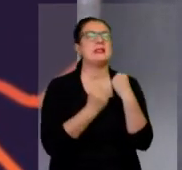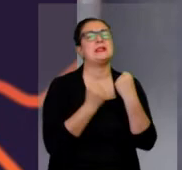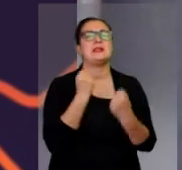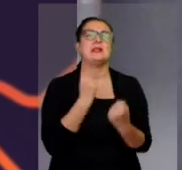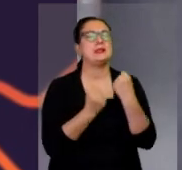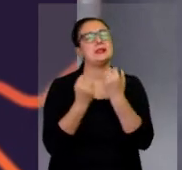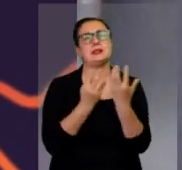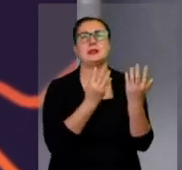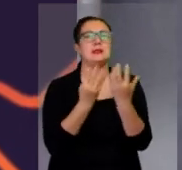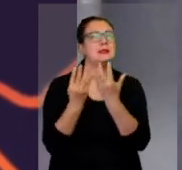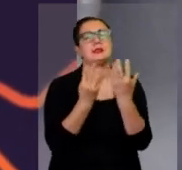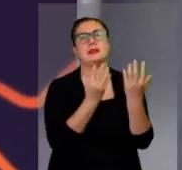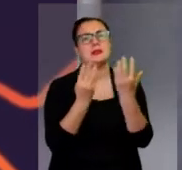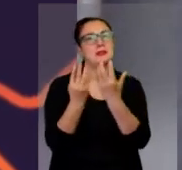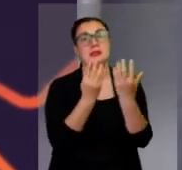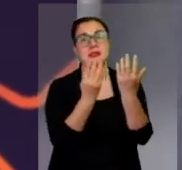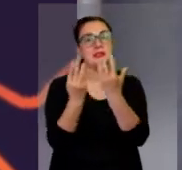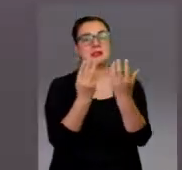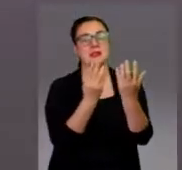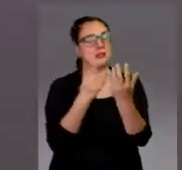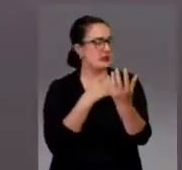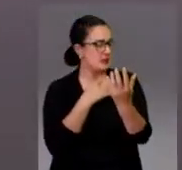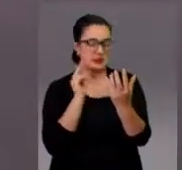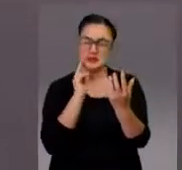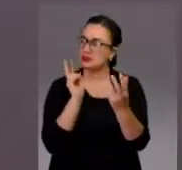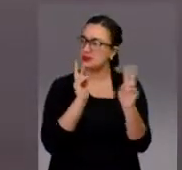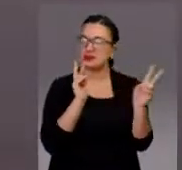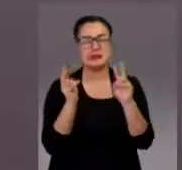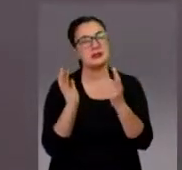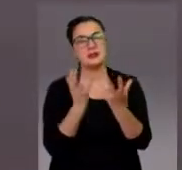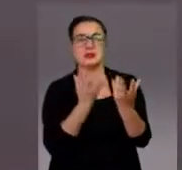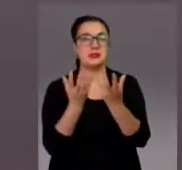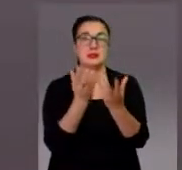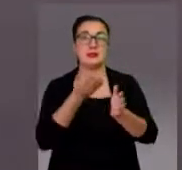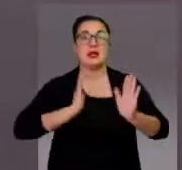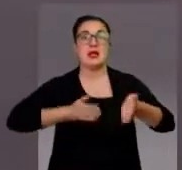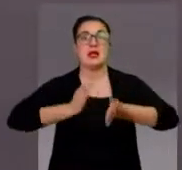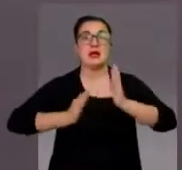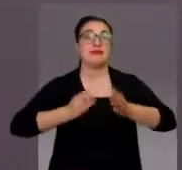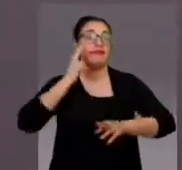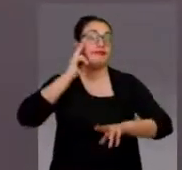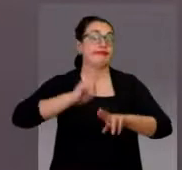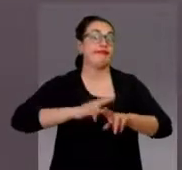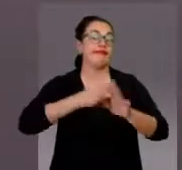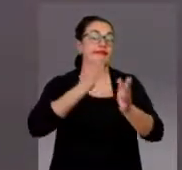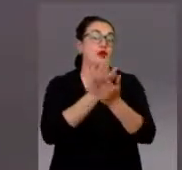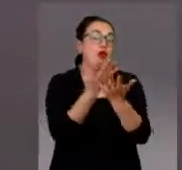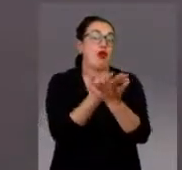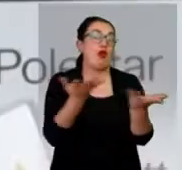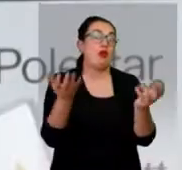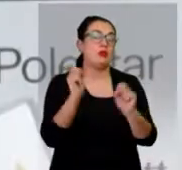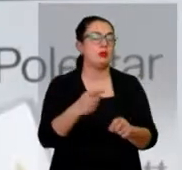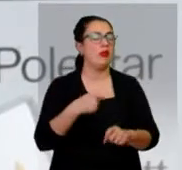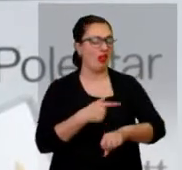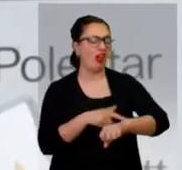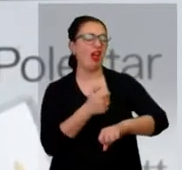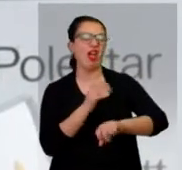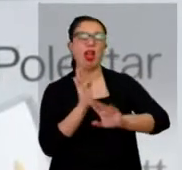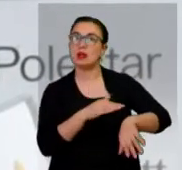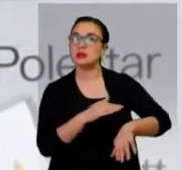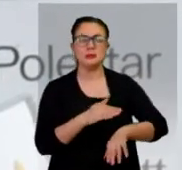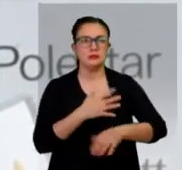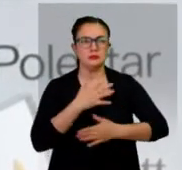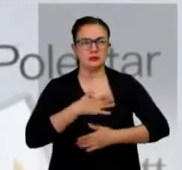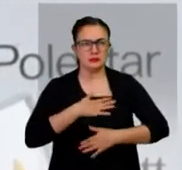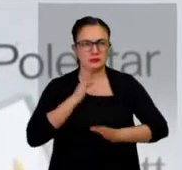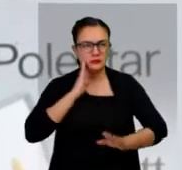Y pues eso ya como que motivaba mucho. Y como en la maratón cualquier cosa puede pasar, no se confió de los tiempos. Respiró tranquilo solo